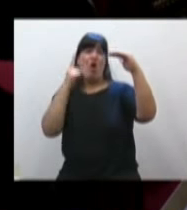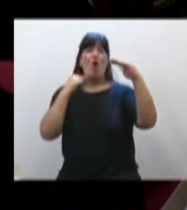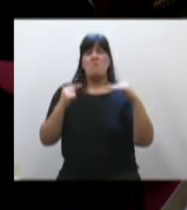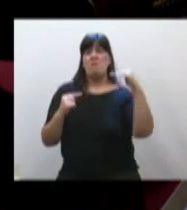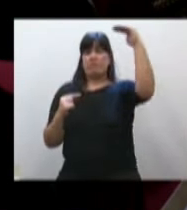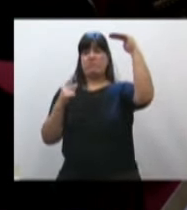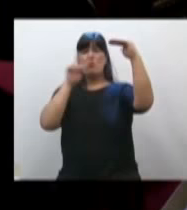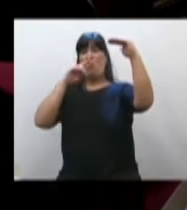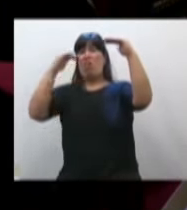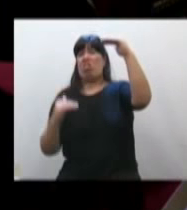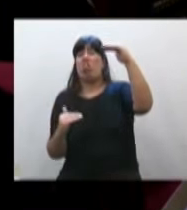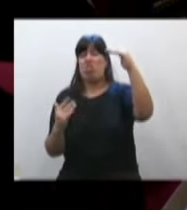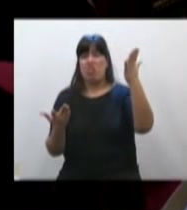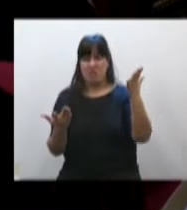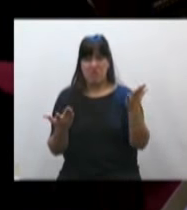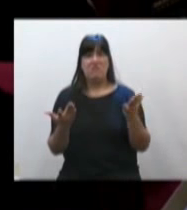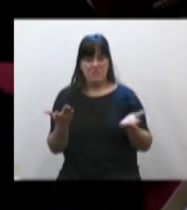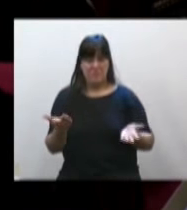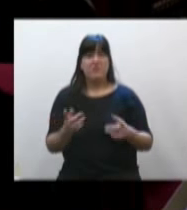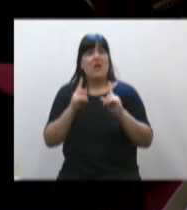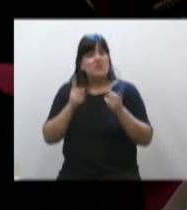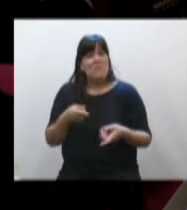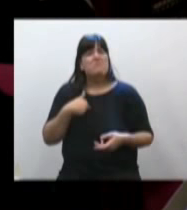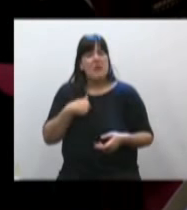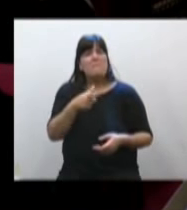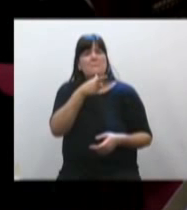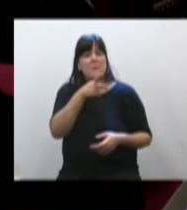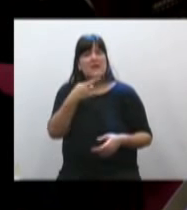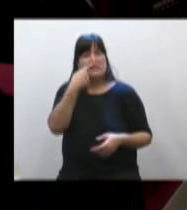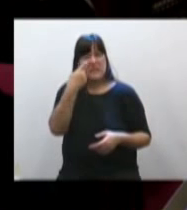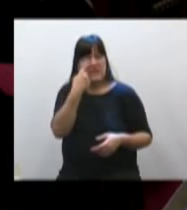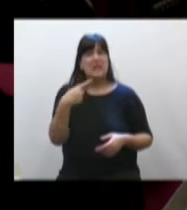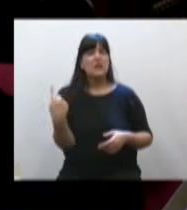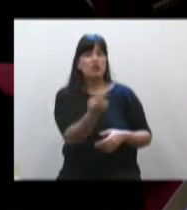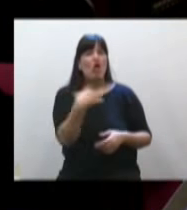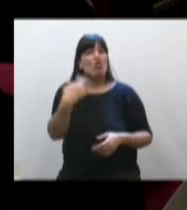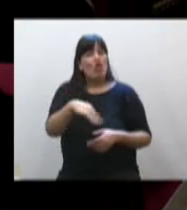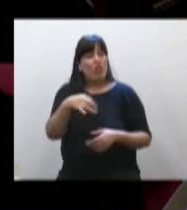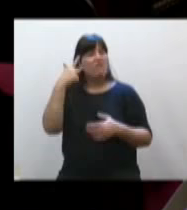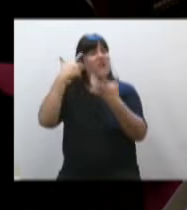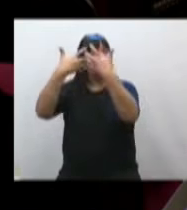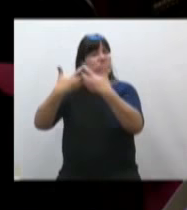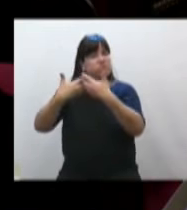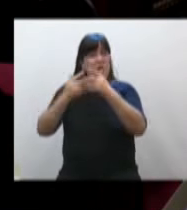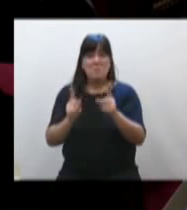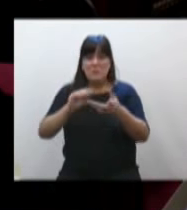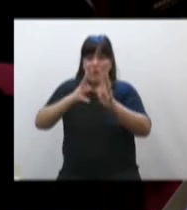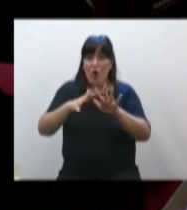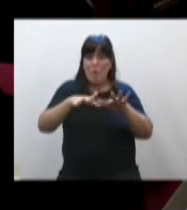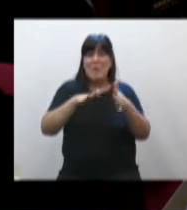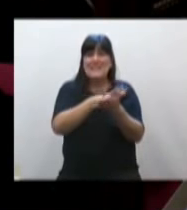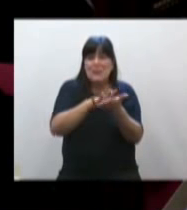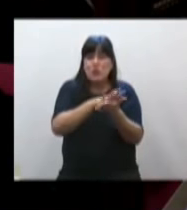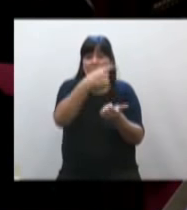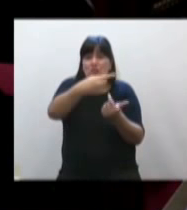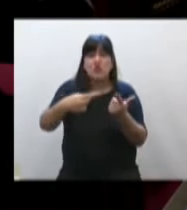quien desbarató prácticamente cualquier tipo de política en materia de salud pública en cuanto al cuidado, la